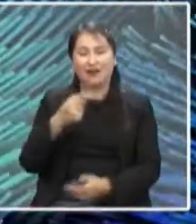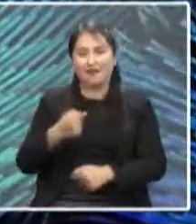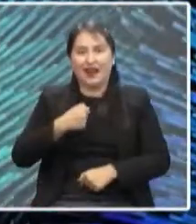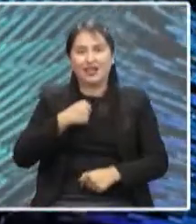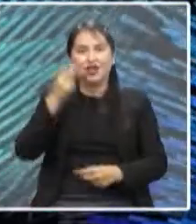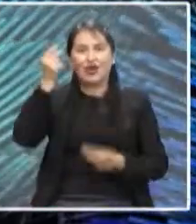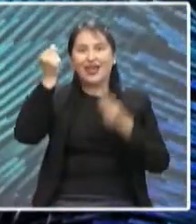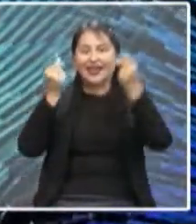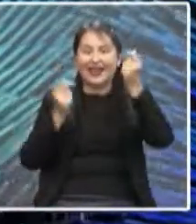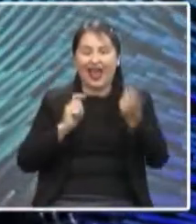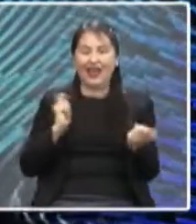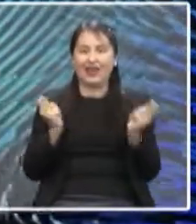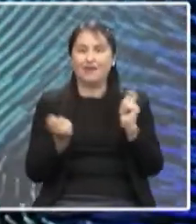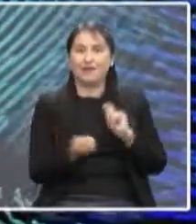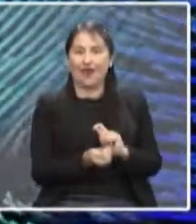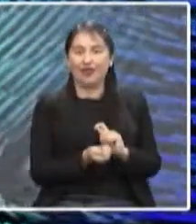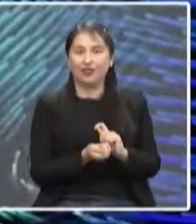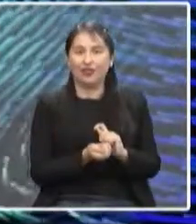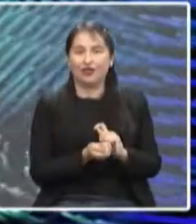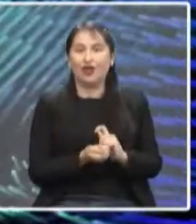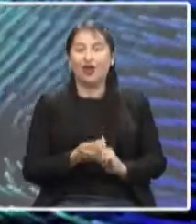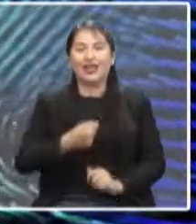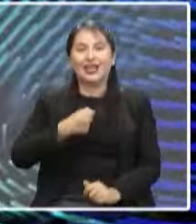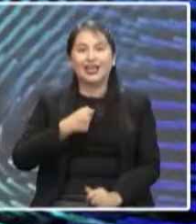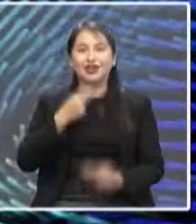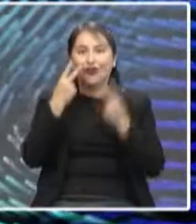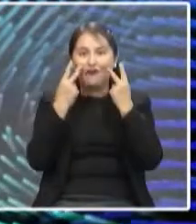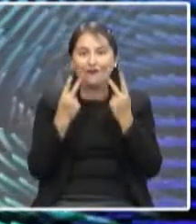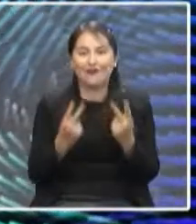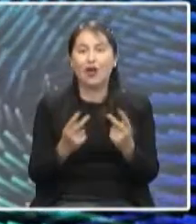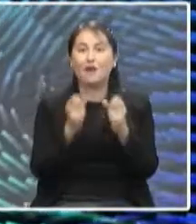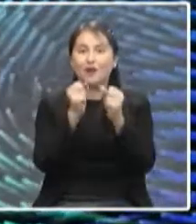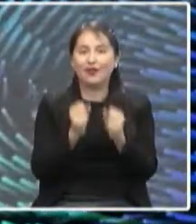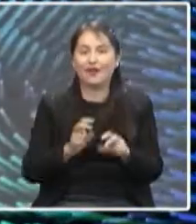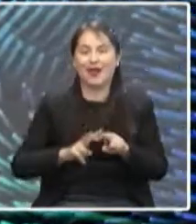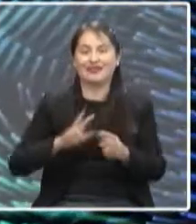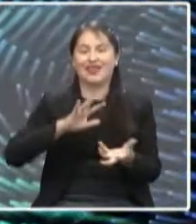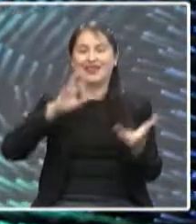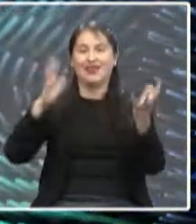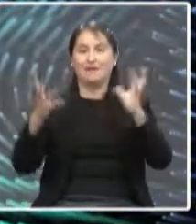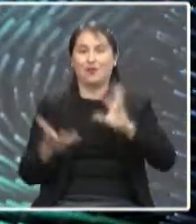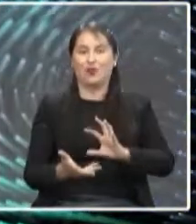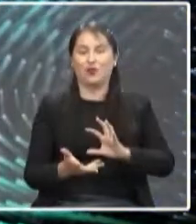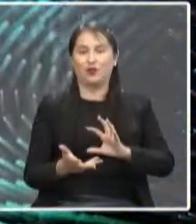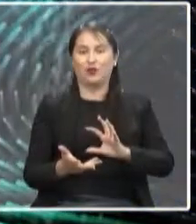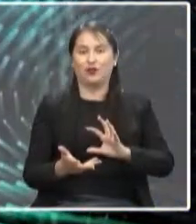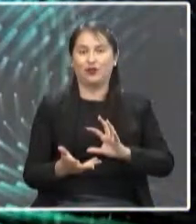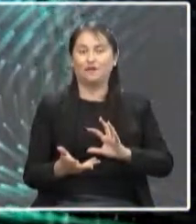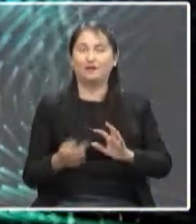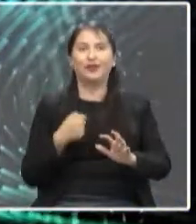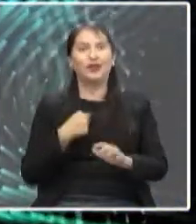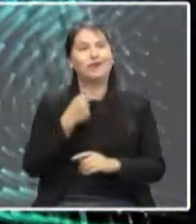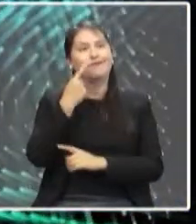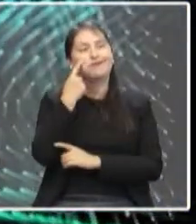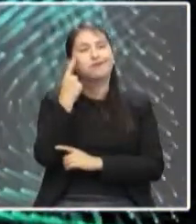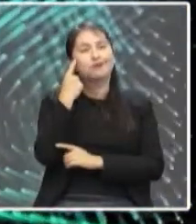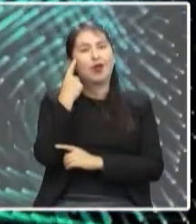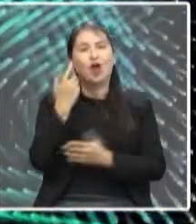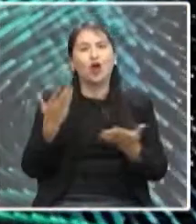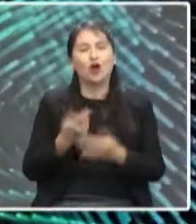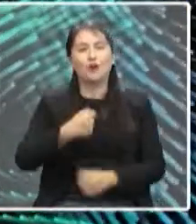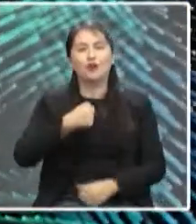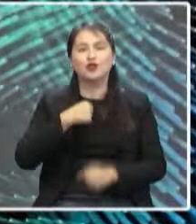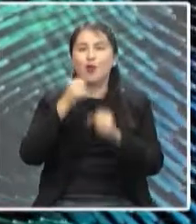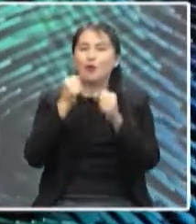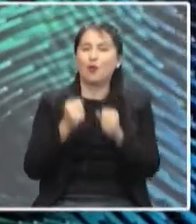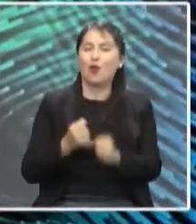cambio exponencial, el cambio que yo veo que podemos hacer en el mundo. Y doy algunos pasos para atrás y digo, ¿cómo yo puedo ejecutar esta idea